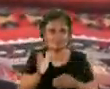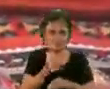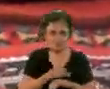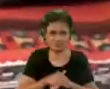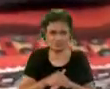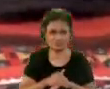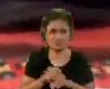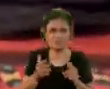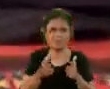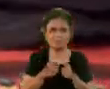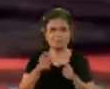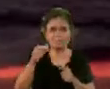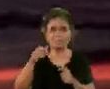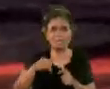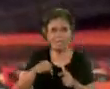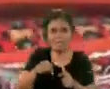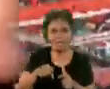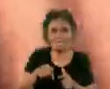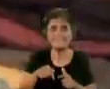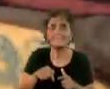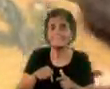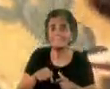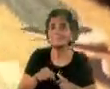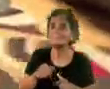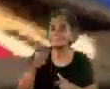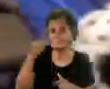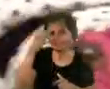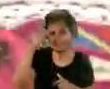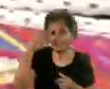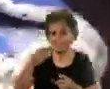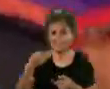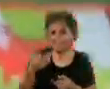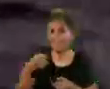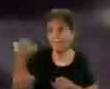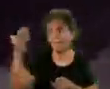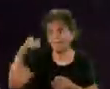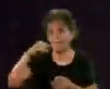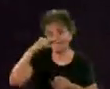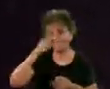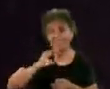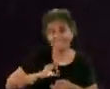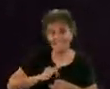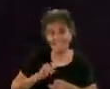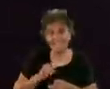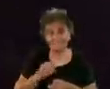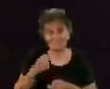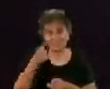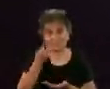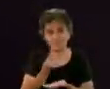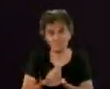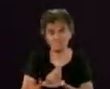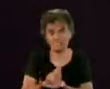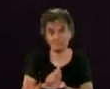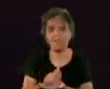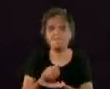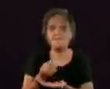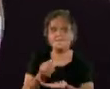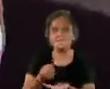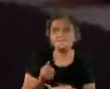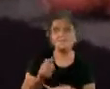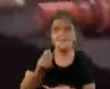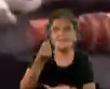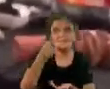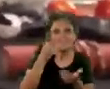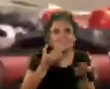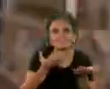que vos haces? Hace 7 años que vivo acá y es la primera vez que expongo mis cosas, así que está bueno porque es una manera de que te conozcan